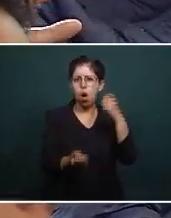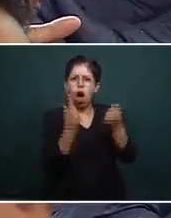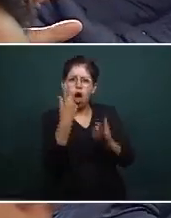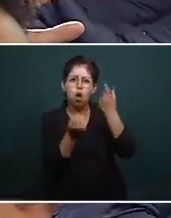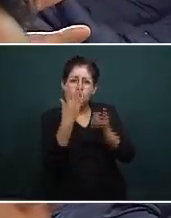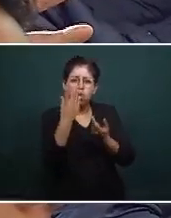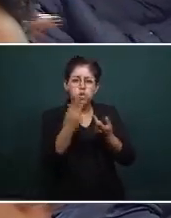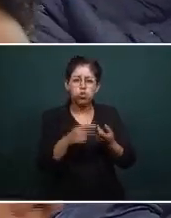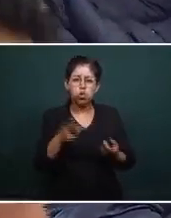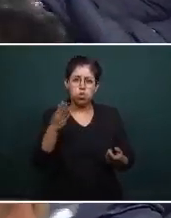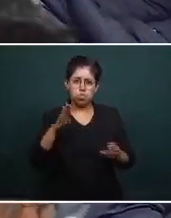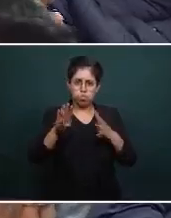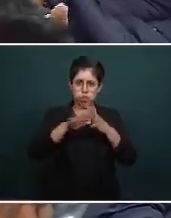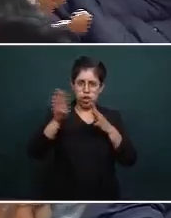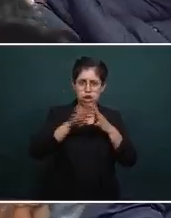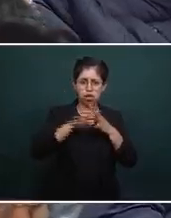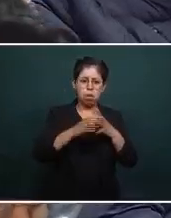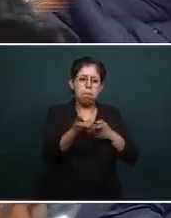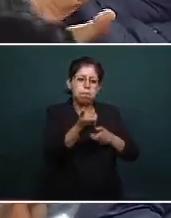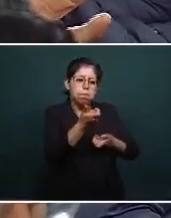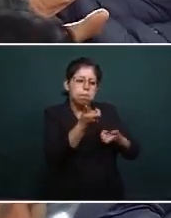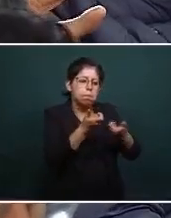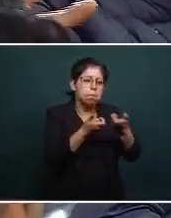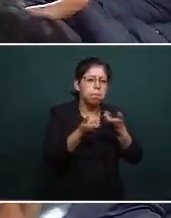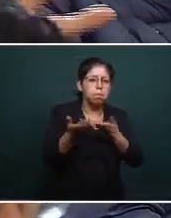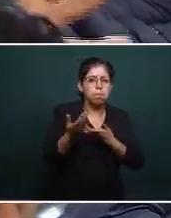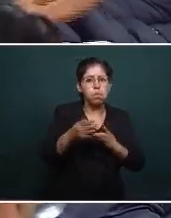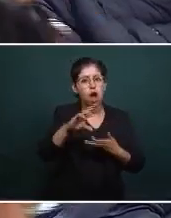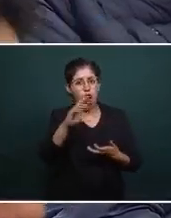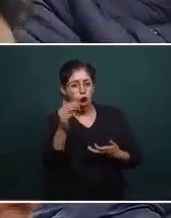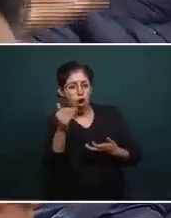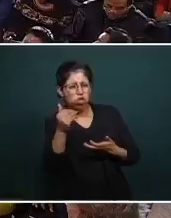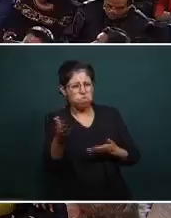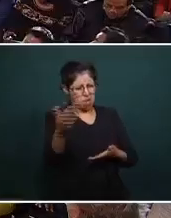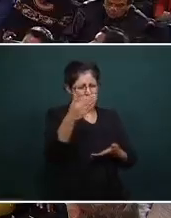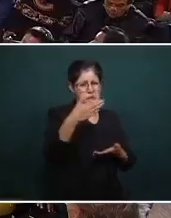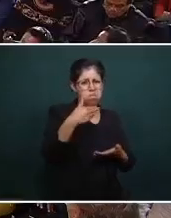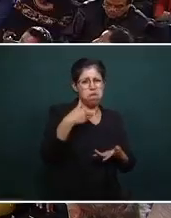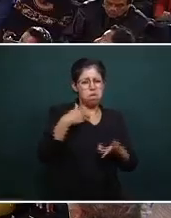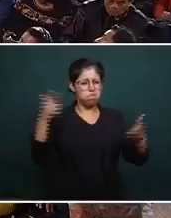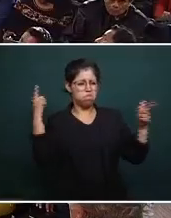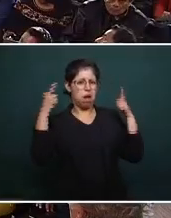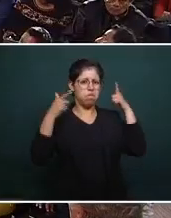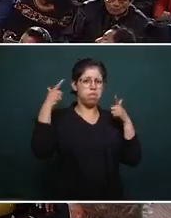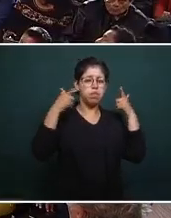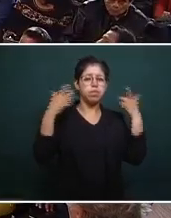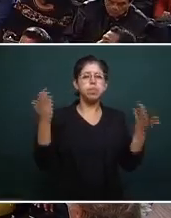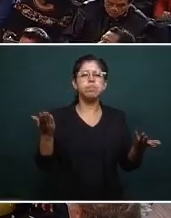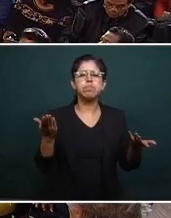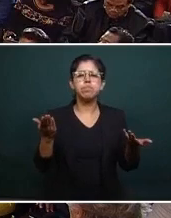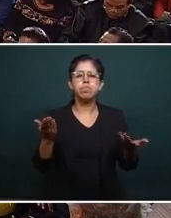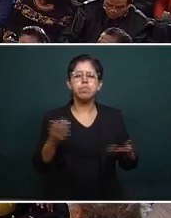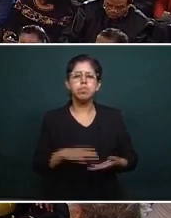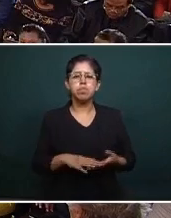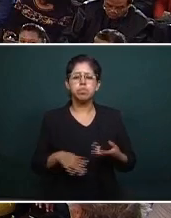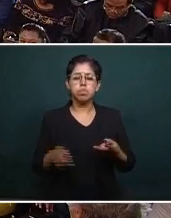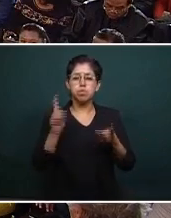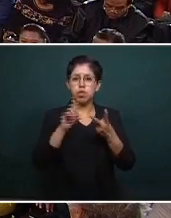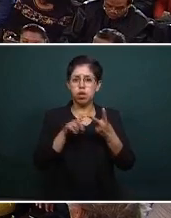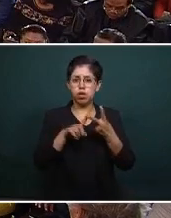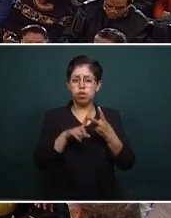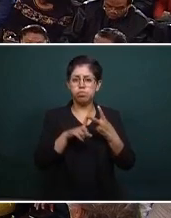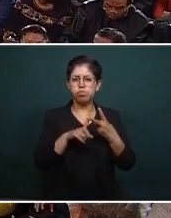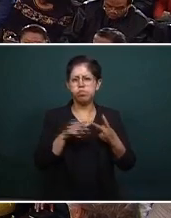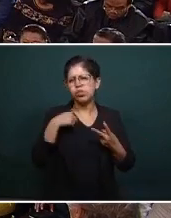la mendicidad y algunos otros son incorporados a las organizaciones delictivas. Esa es una. Y a mí me